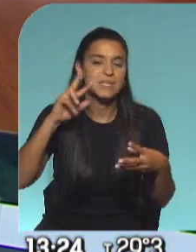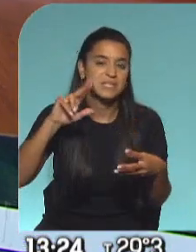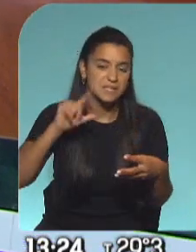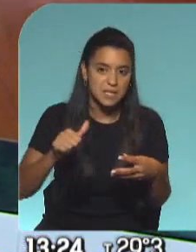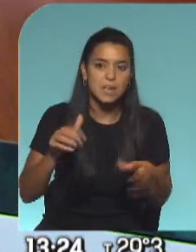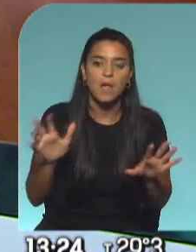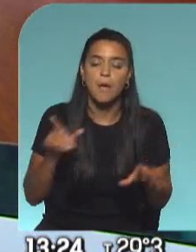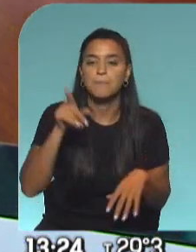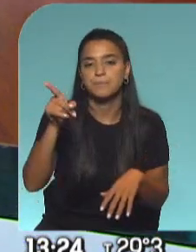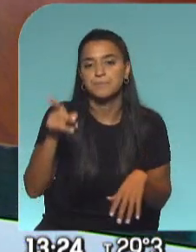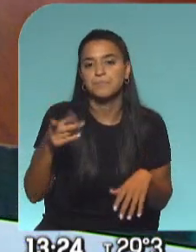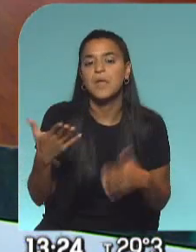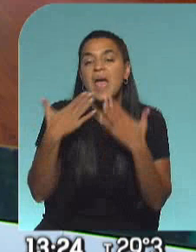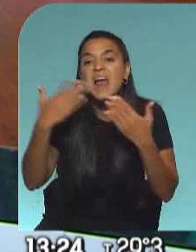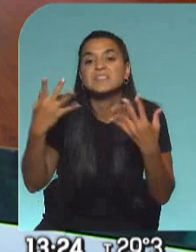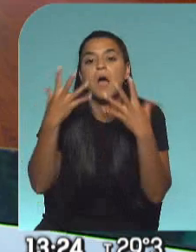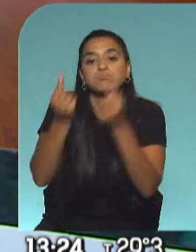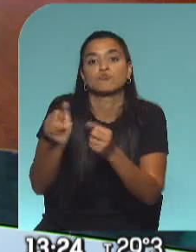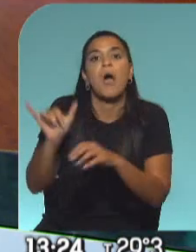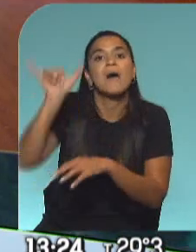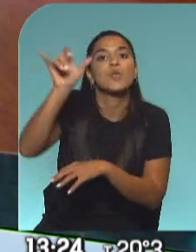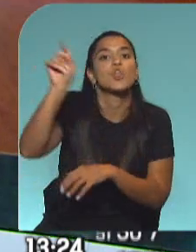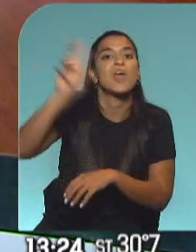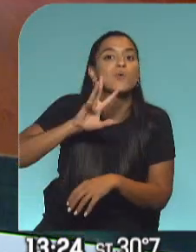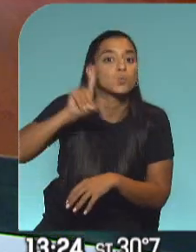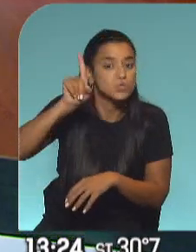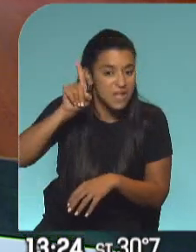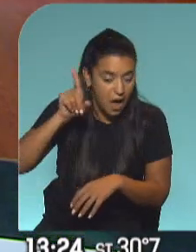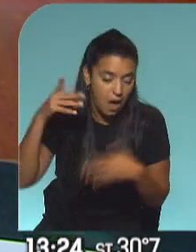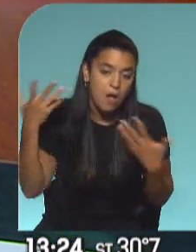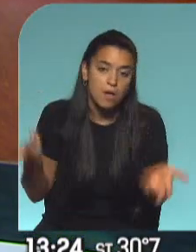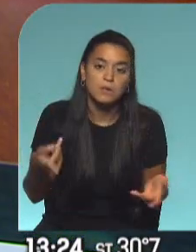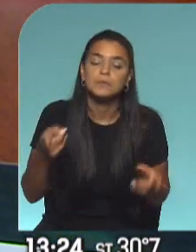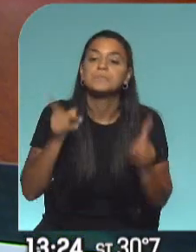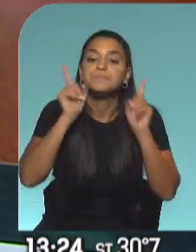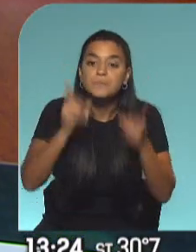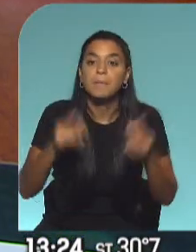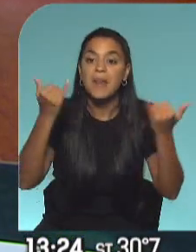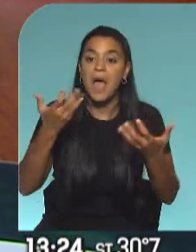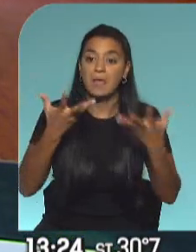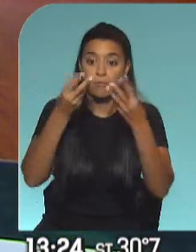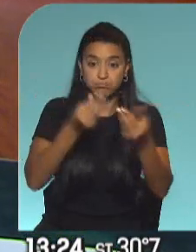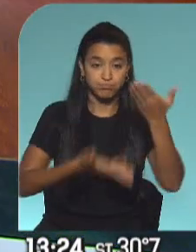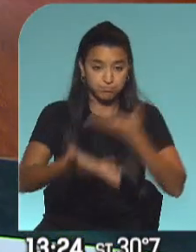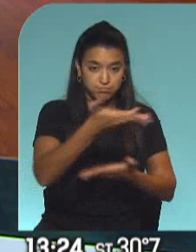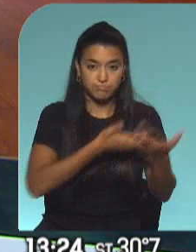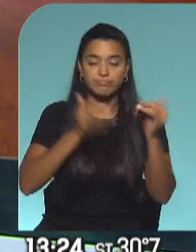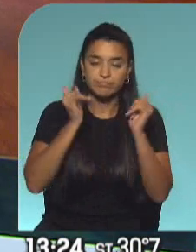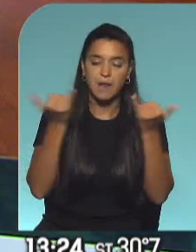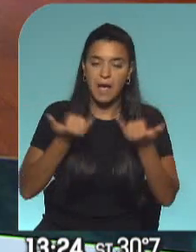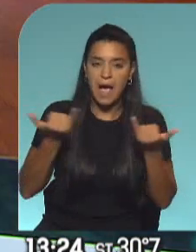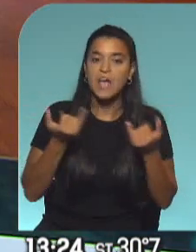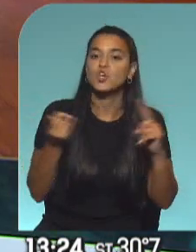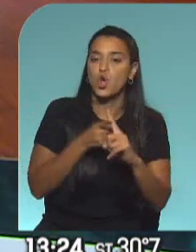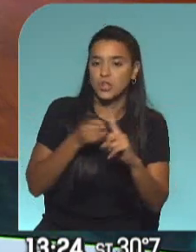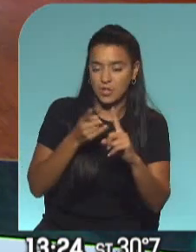buena medida gracias al apoyo de la aviación rusa. Digamos. Esto es una de las cosas que espera, pero también hay áreas de cooperación. Hay áreas de cooperación también y puntos de